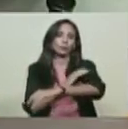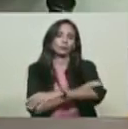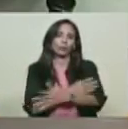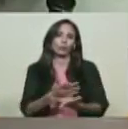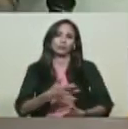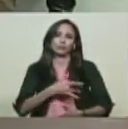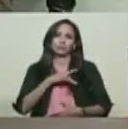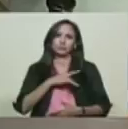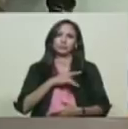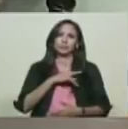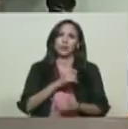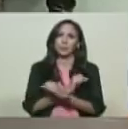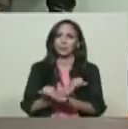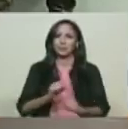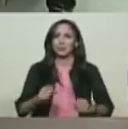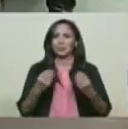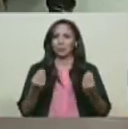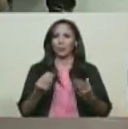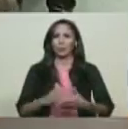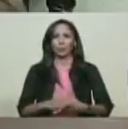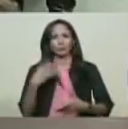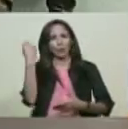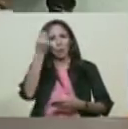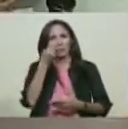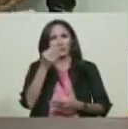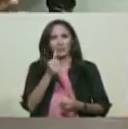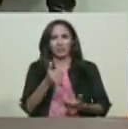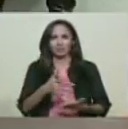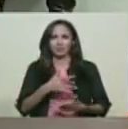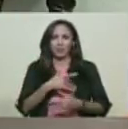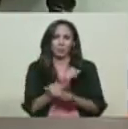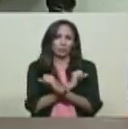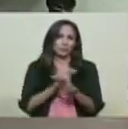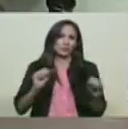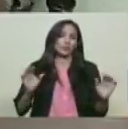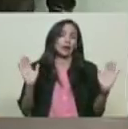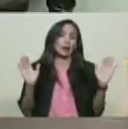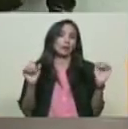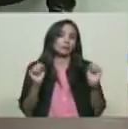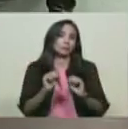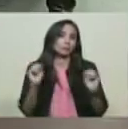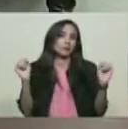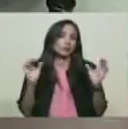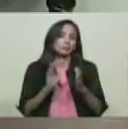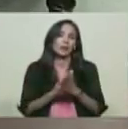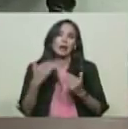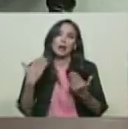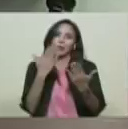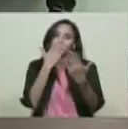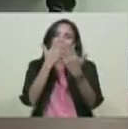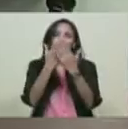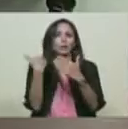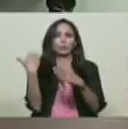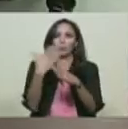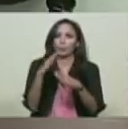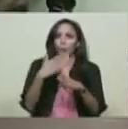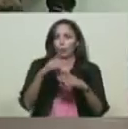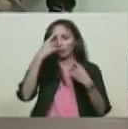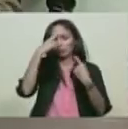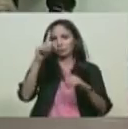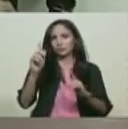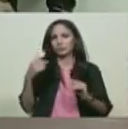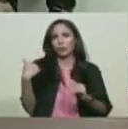mayoría oligárquica. ¿Quién iba a pensar eso? ¿Nos tocó? Bueno, vamos a la altura, pues. Saca pecho, como